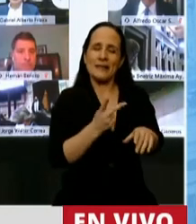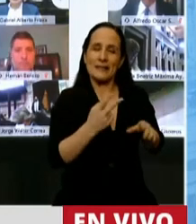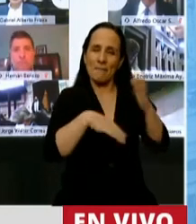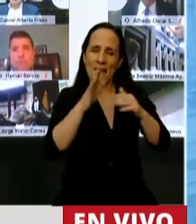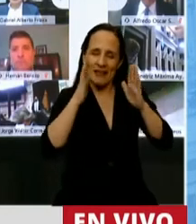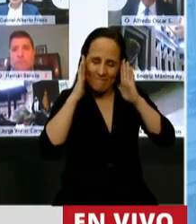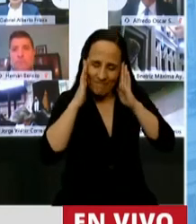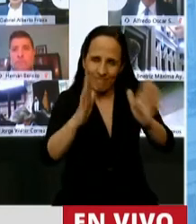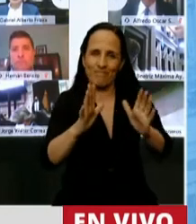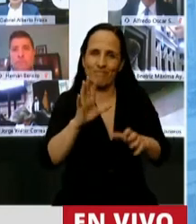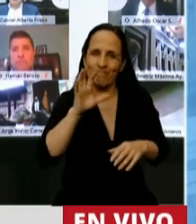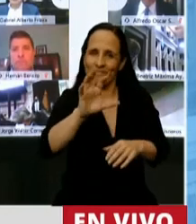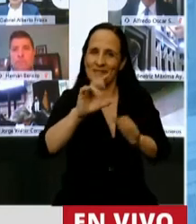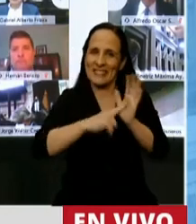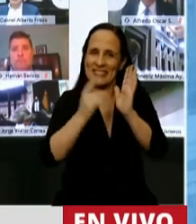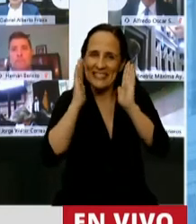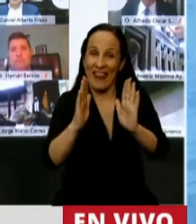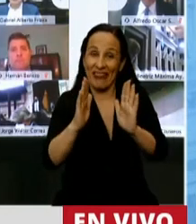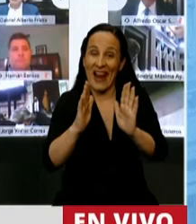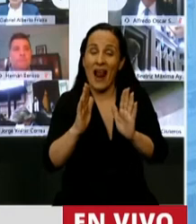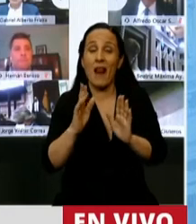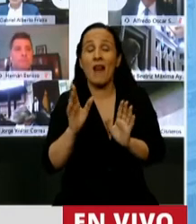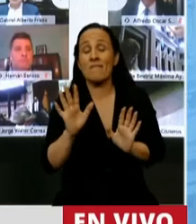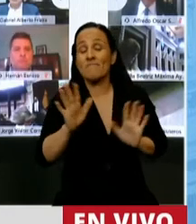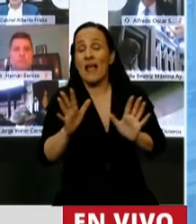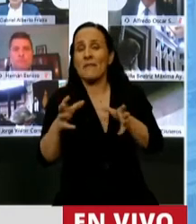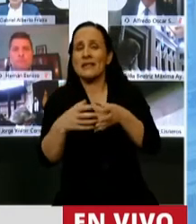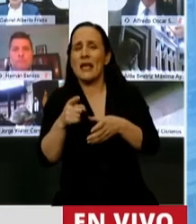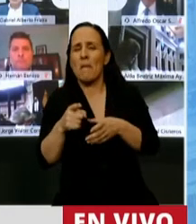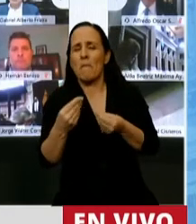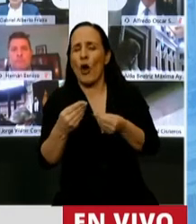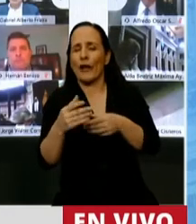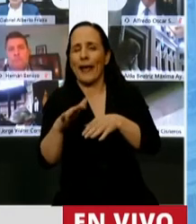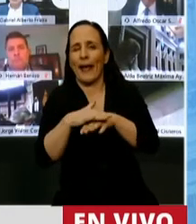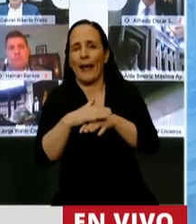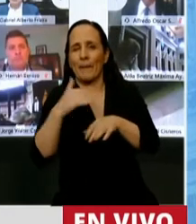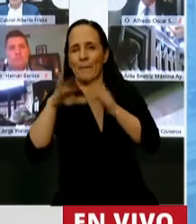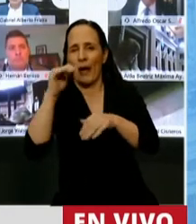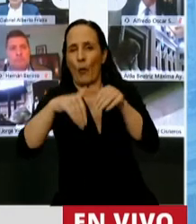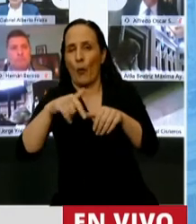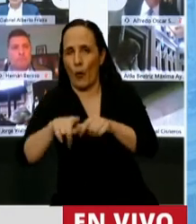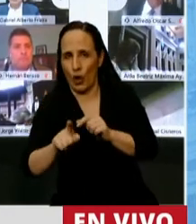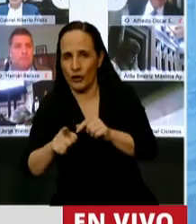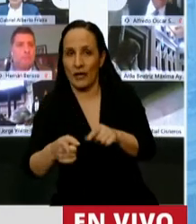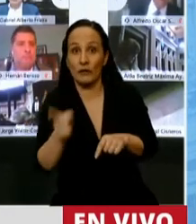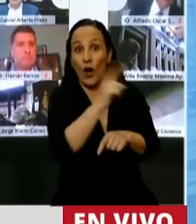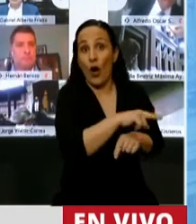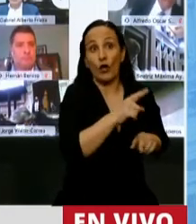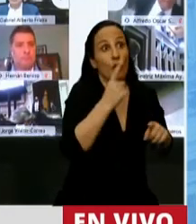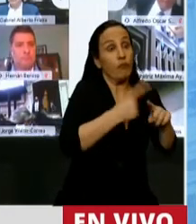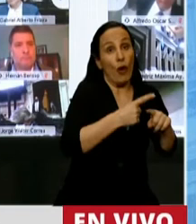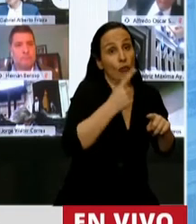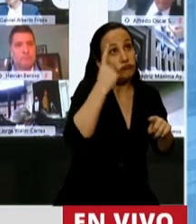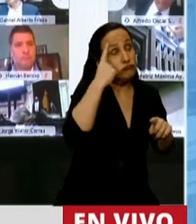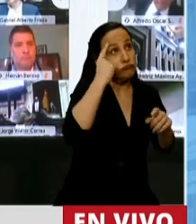centralismo. Una quizás por necesidad de satisfacer a sus bases y sus votos. Otras por convicciones, porque están